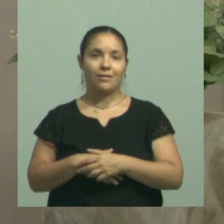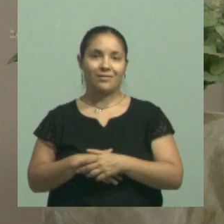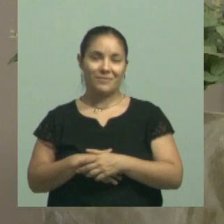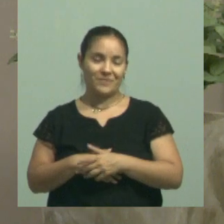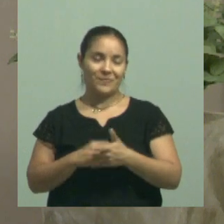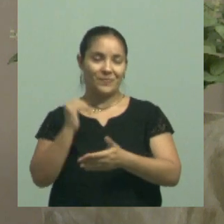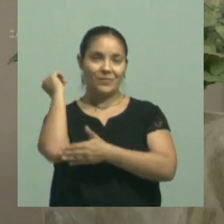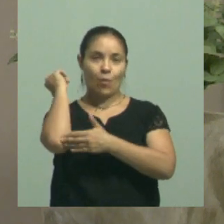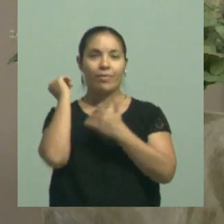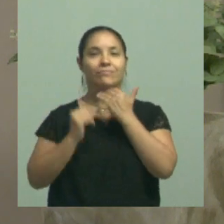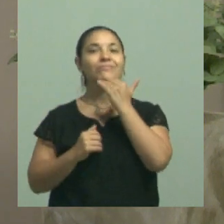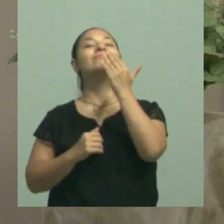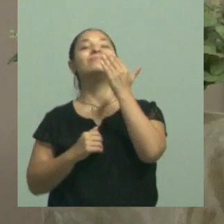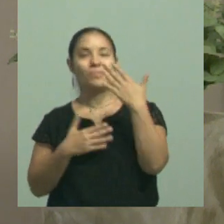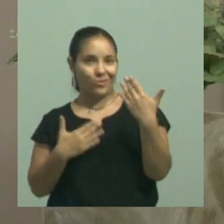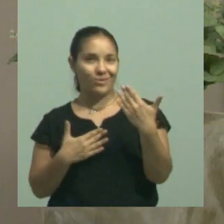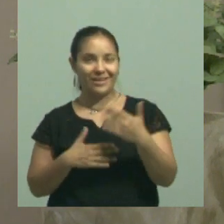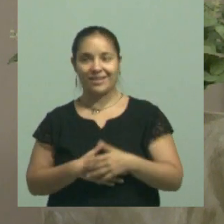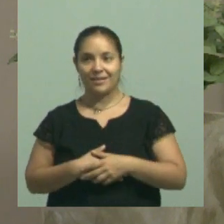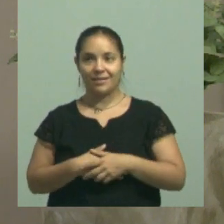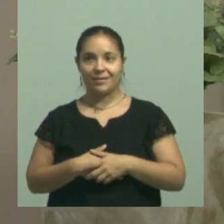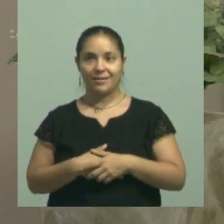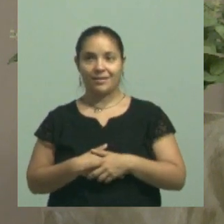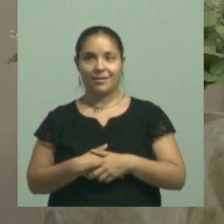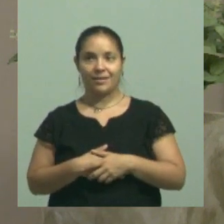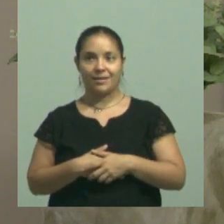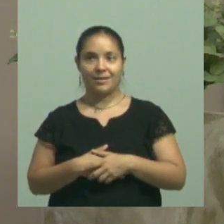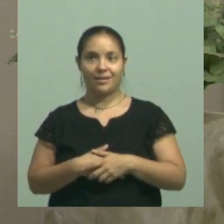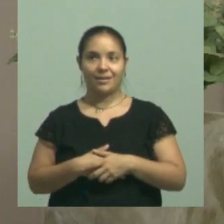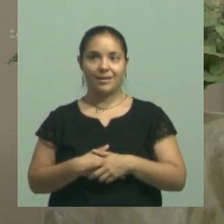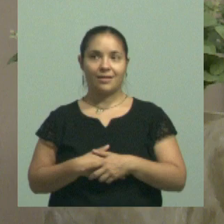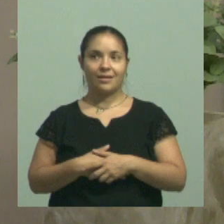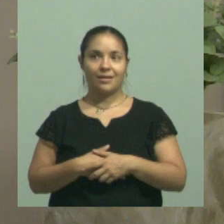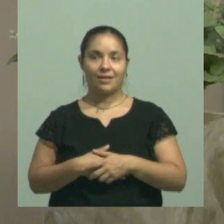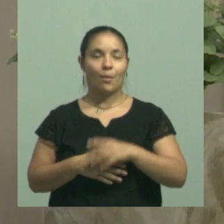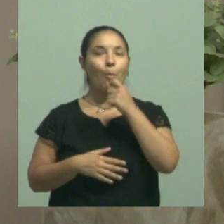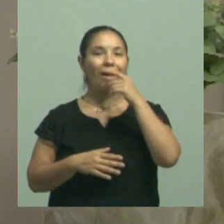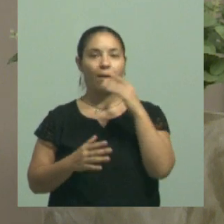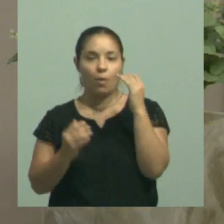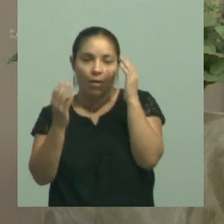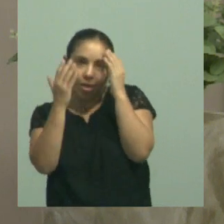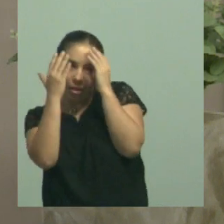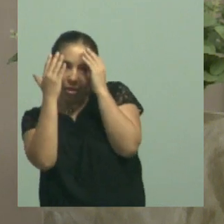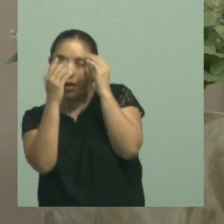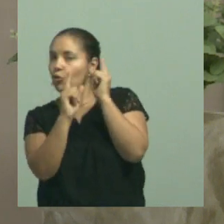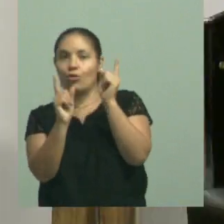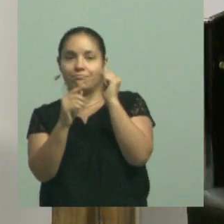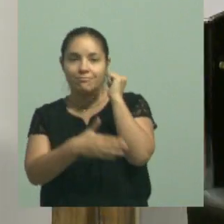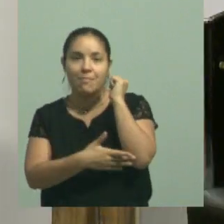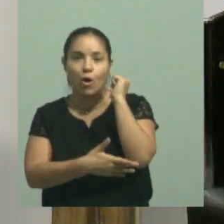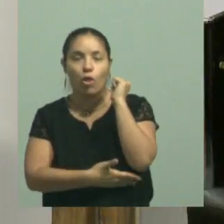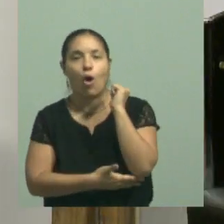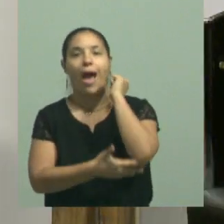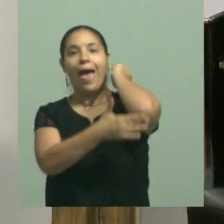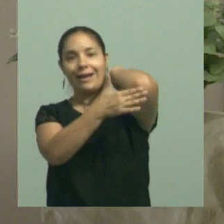Bien. Es este movimiento. Los dos brazos que subían para defenderme, ahora uno se va hacia arriba. Para pegarle a la persona que te está atacando. Que te